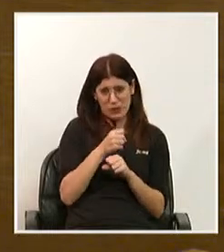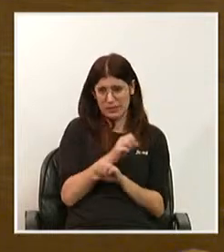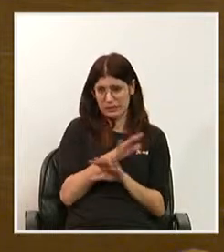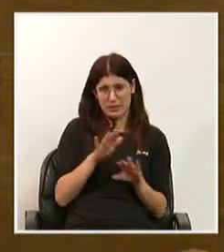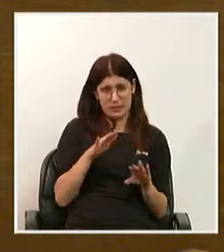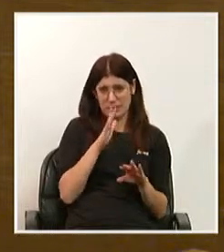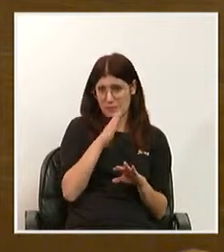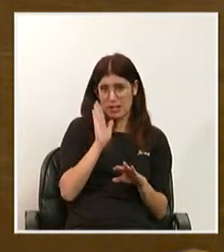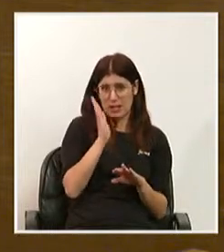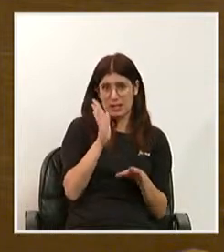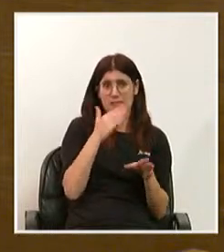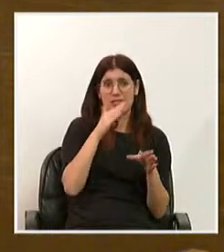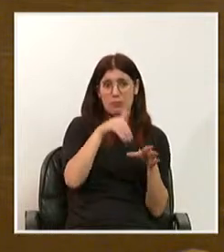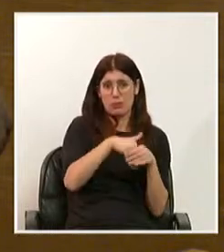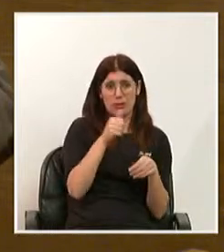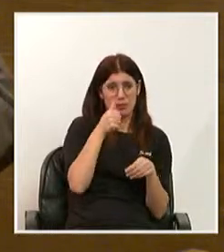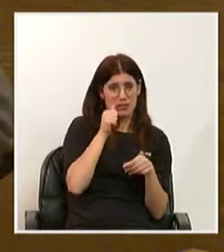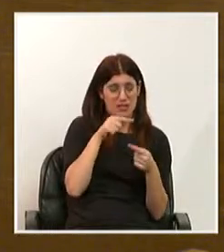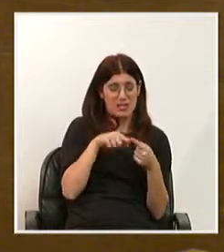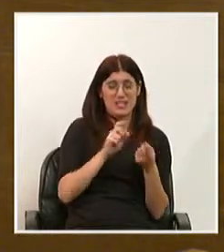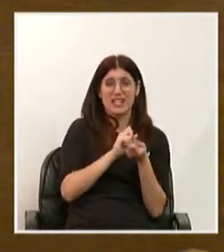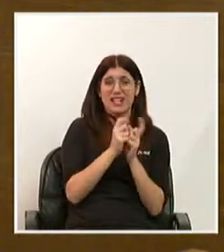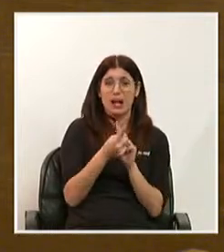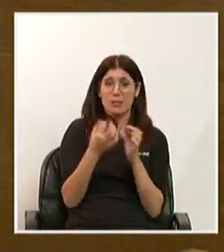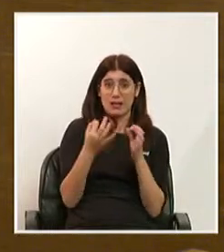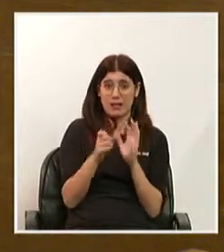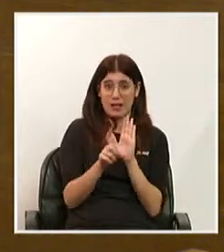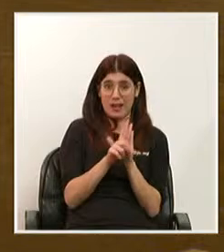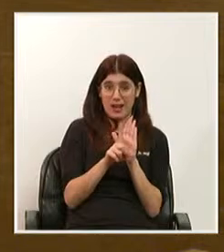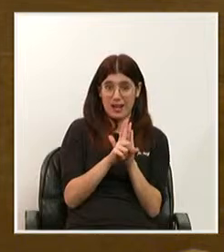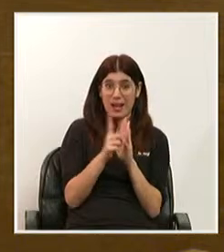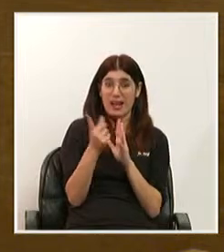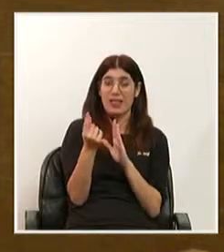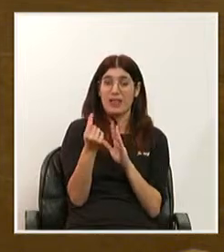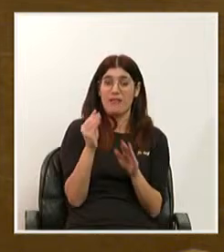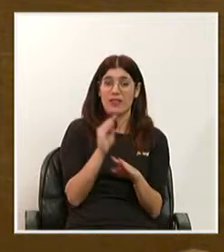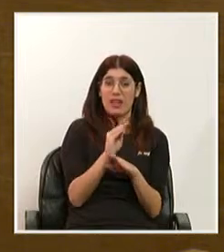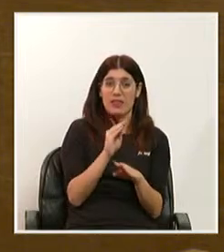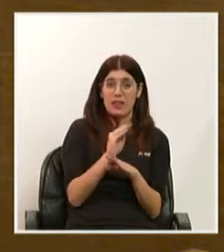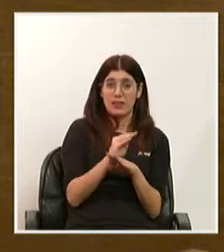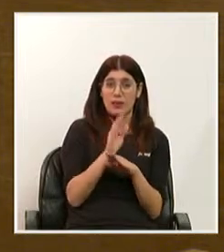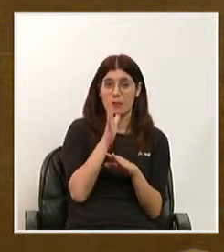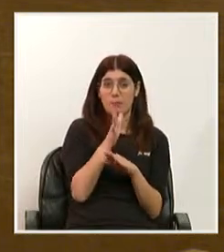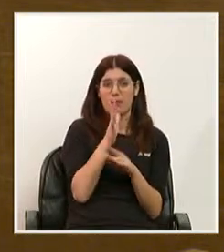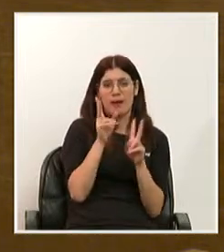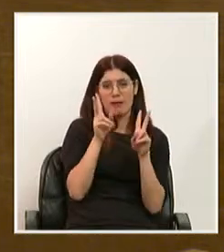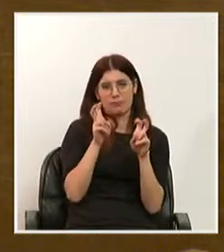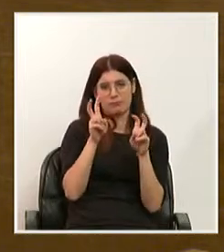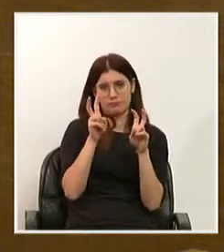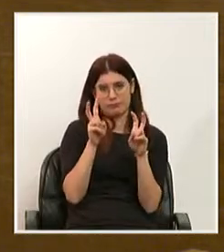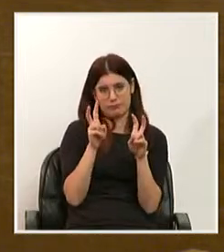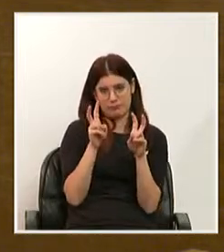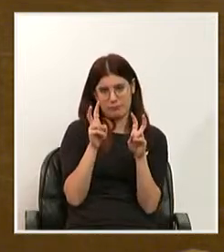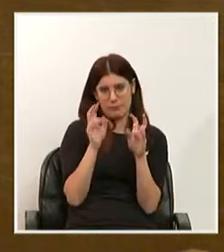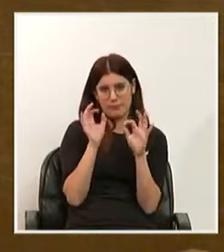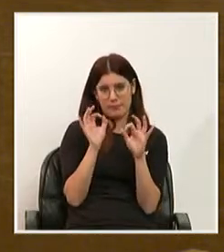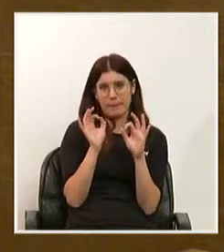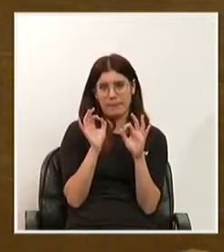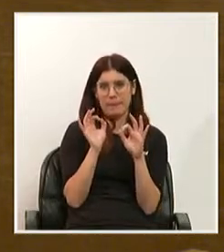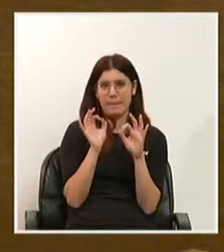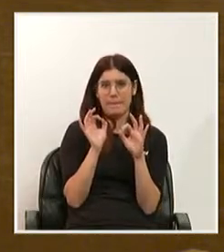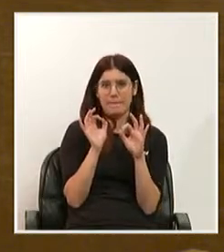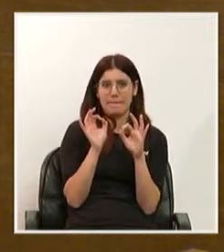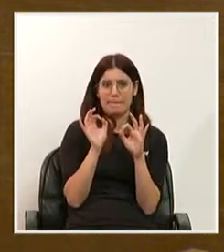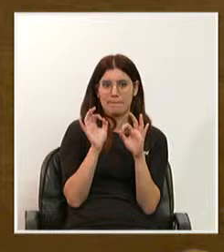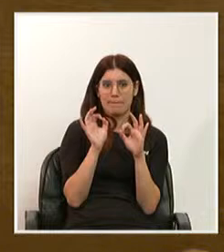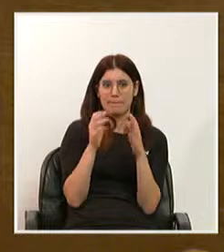voten a Pedro Sánchez se cambia la ley de financiación para darle un tratamiento como dice literalmente el